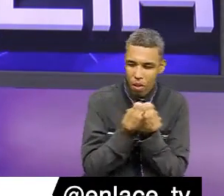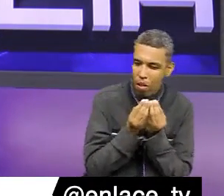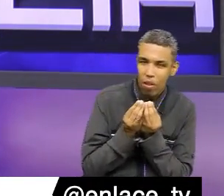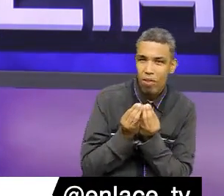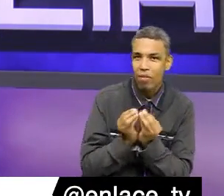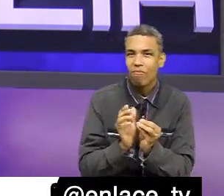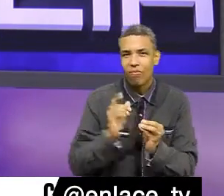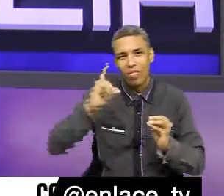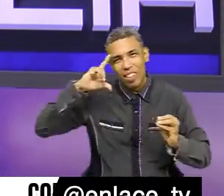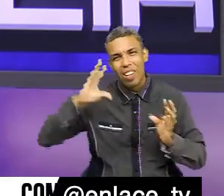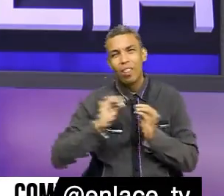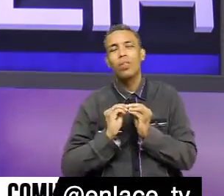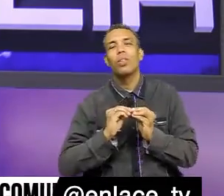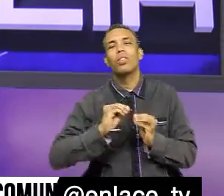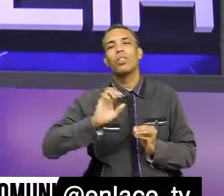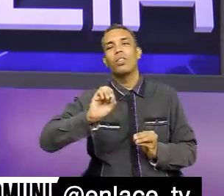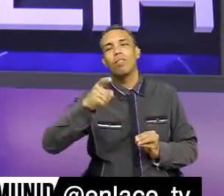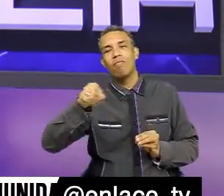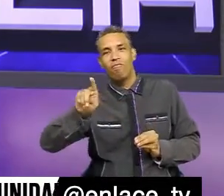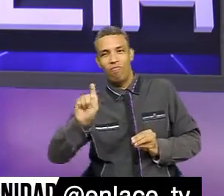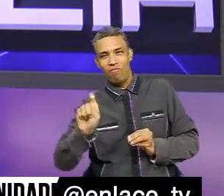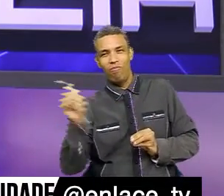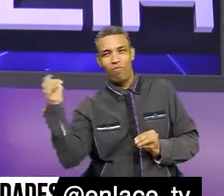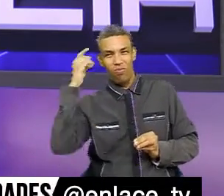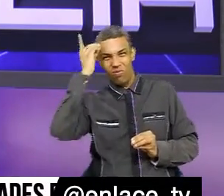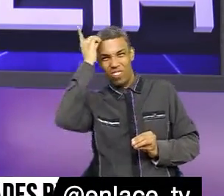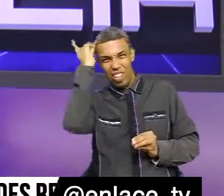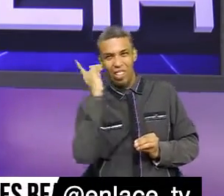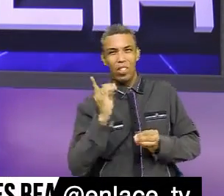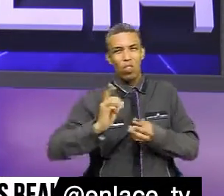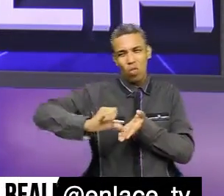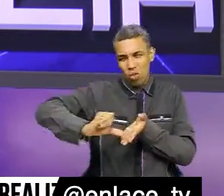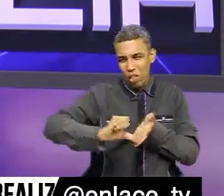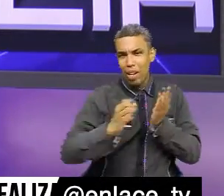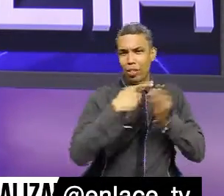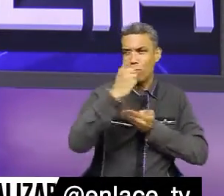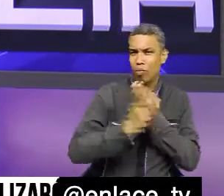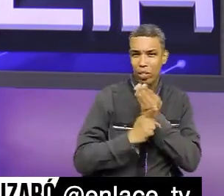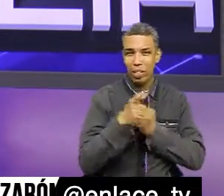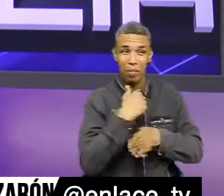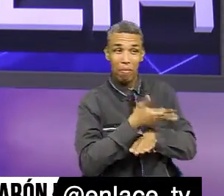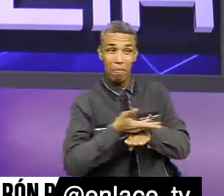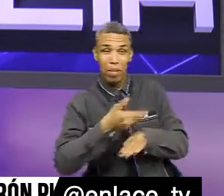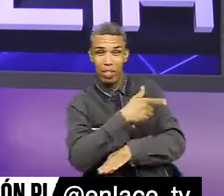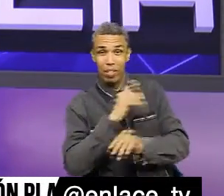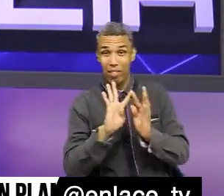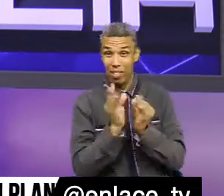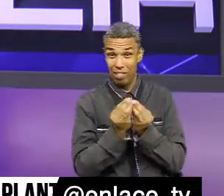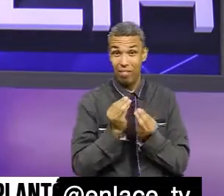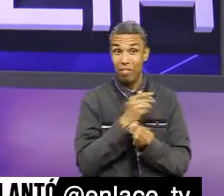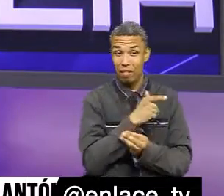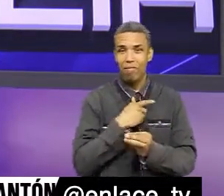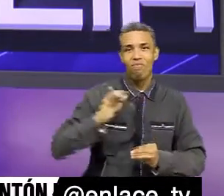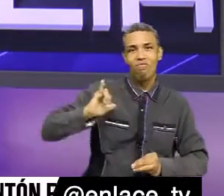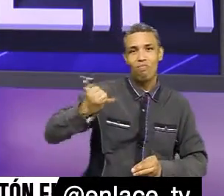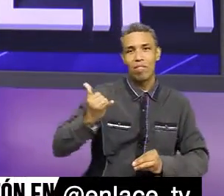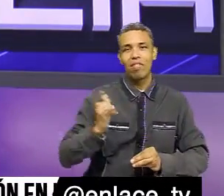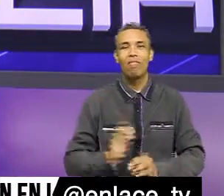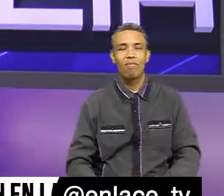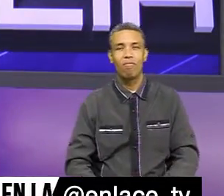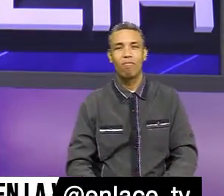proyecto de acuerdo 016 de este año. Esta semana la iniciativa sería debatida en plenaria de la Corporación Edilicia. Expectativa por el futuro de este